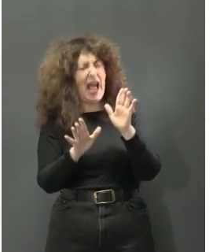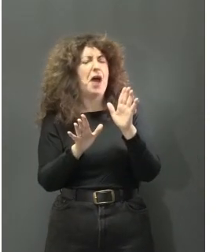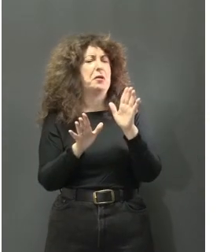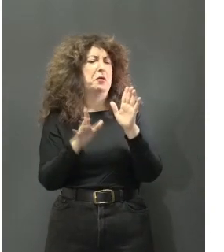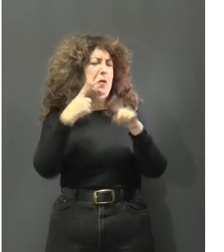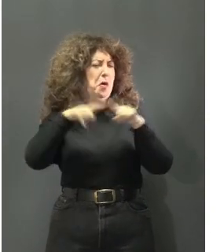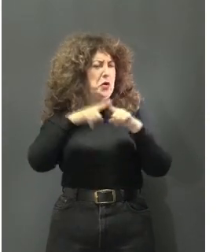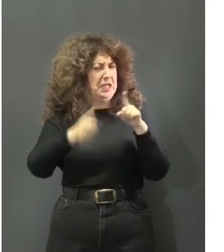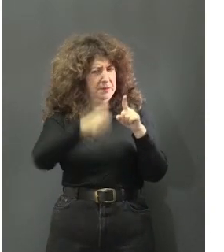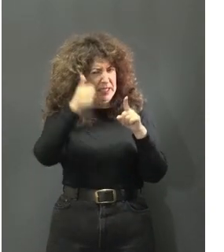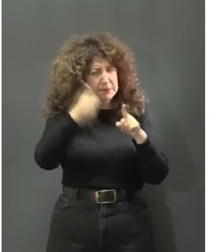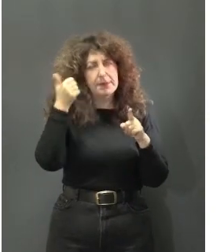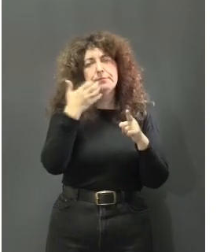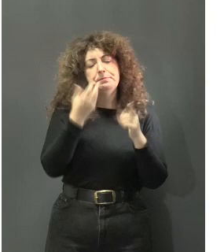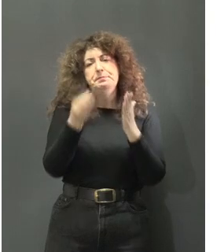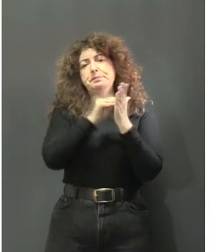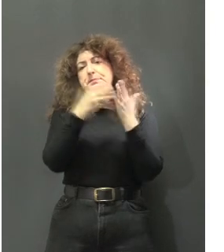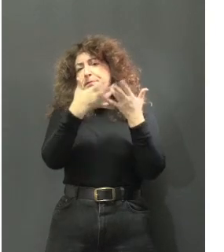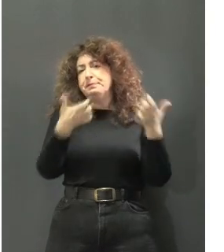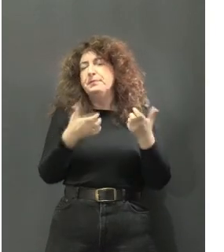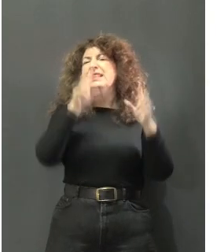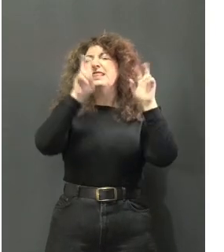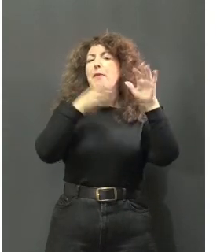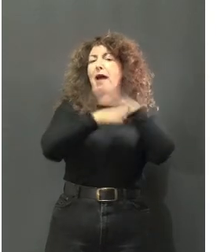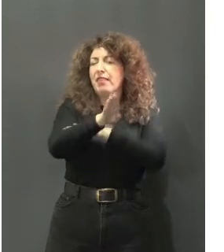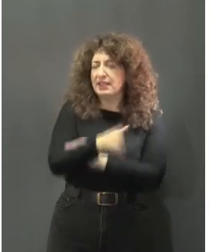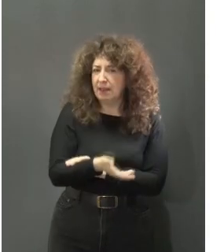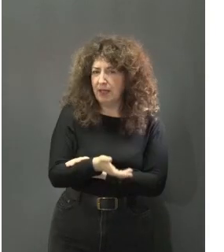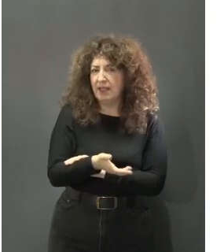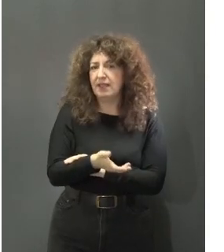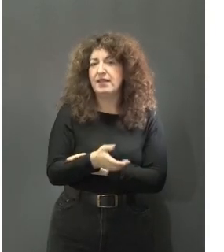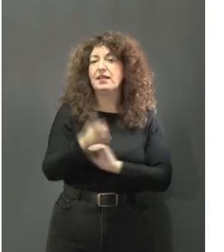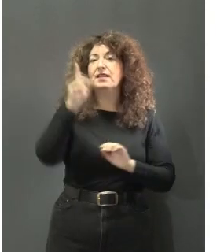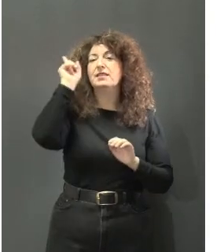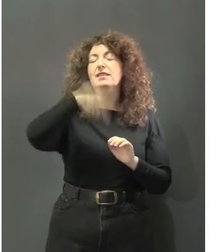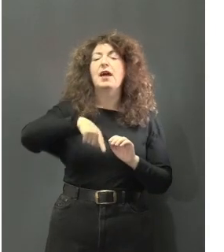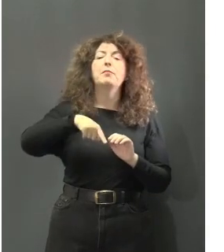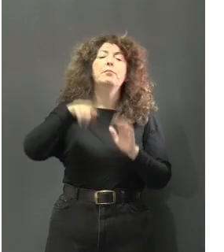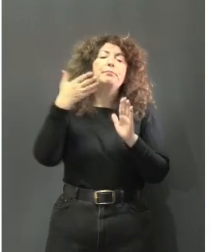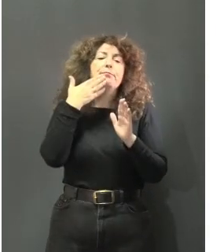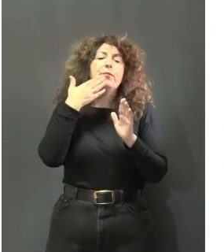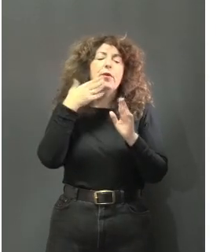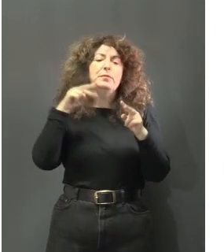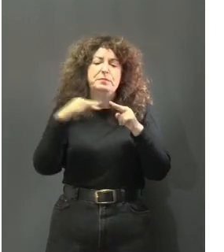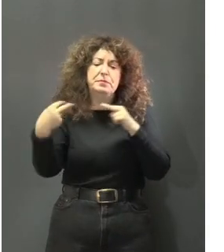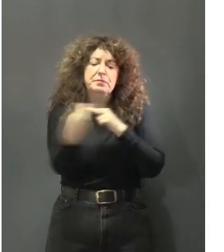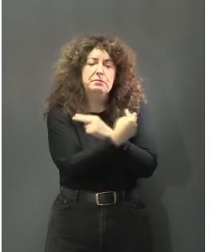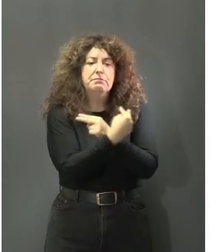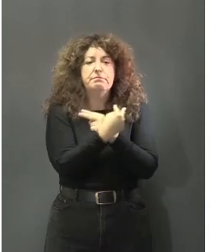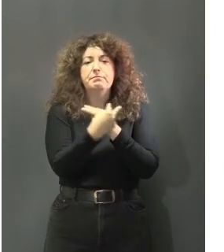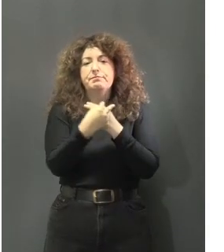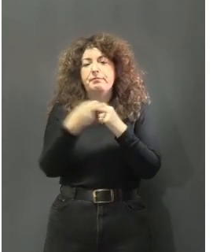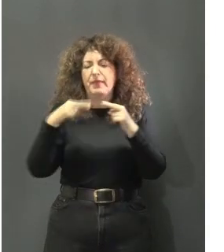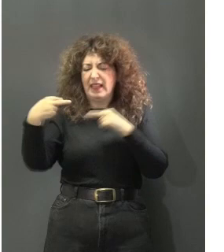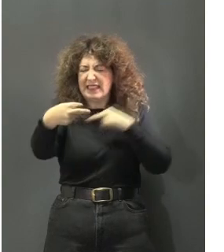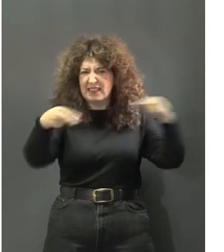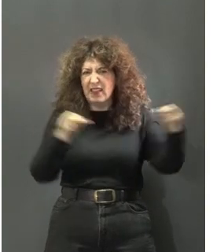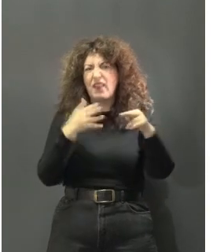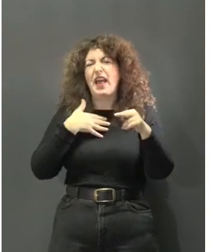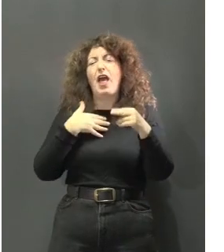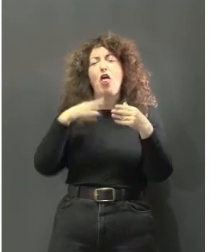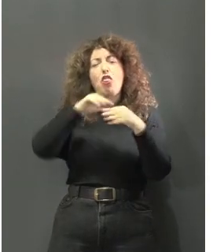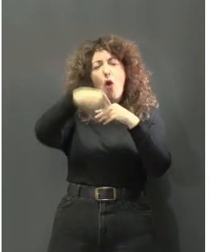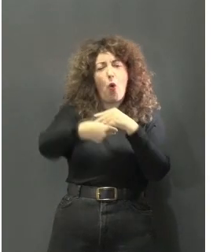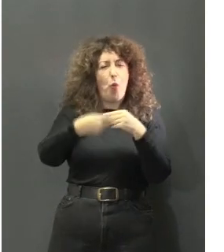Hablaba de temas de accesibilidad en lo que podíamos llamar el hardware de la publicación, es decir, en el documento